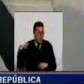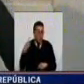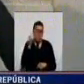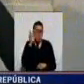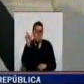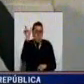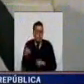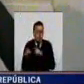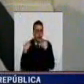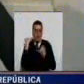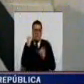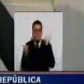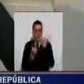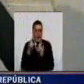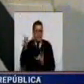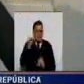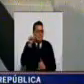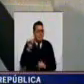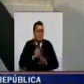Y resulta que